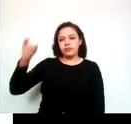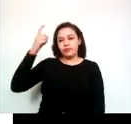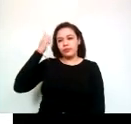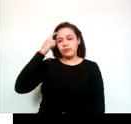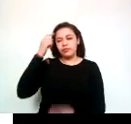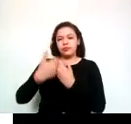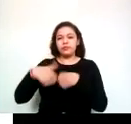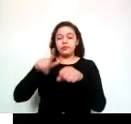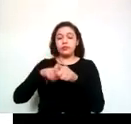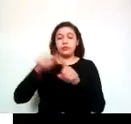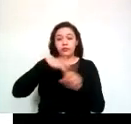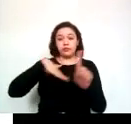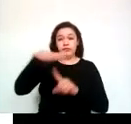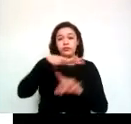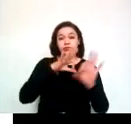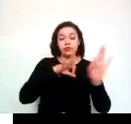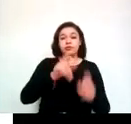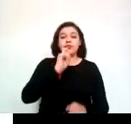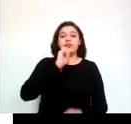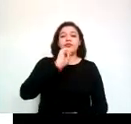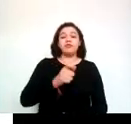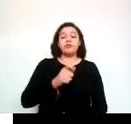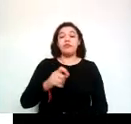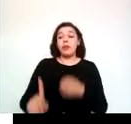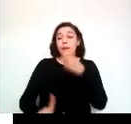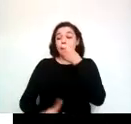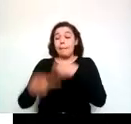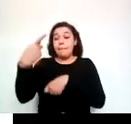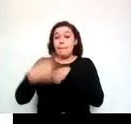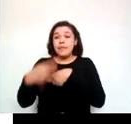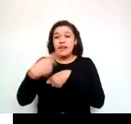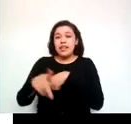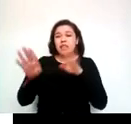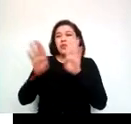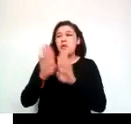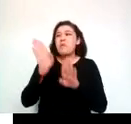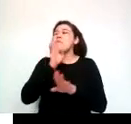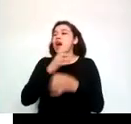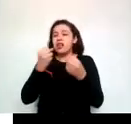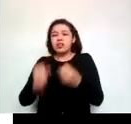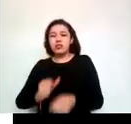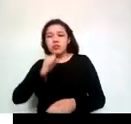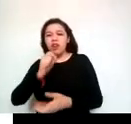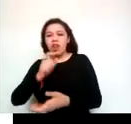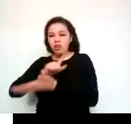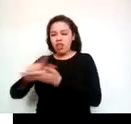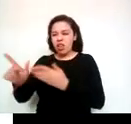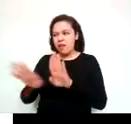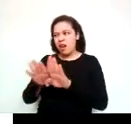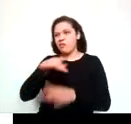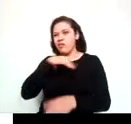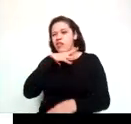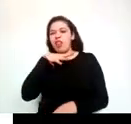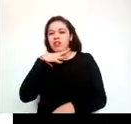trabajo, este se refiere a las condiciones peligrosas, deficientes, inseguras o insalubres que pueden tener en el lugar de